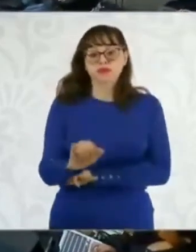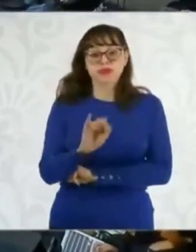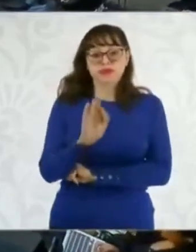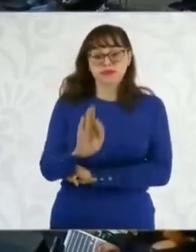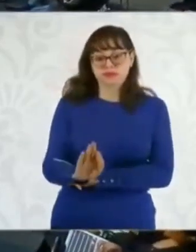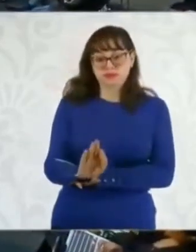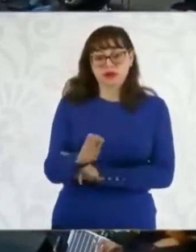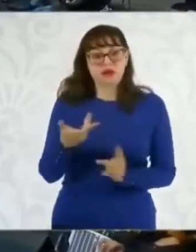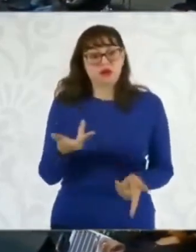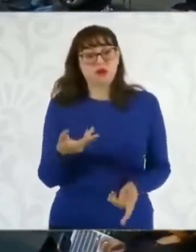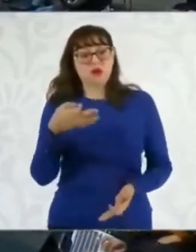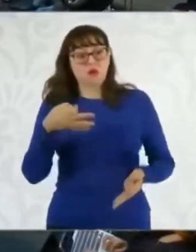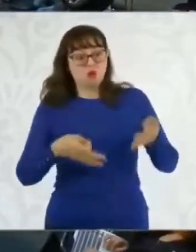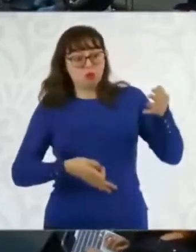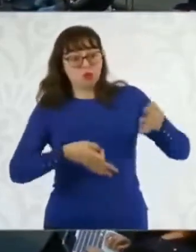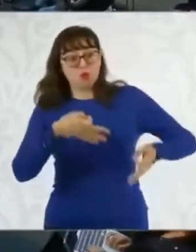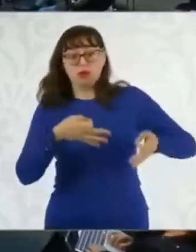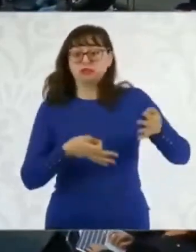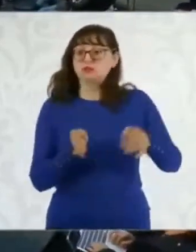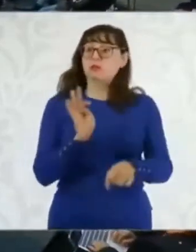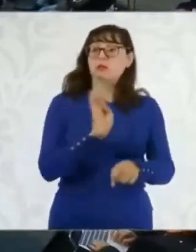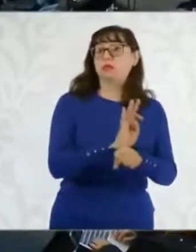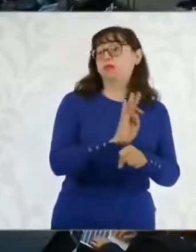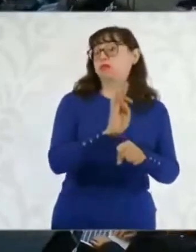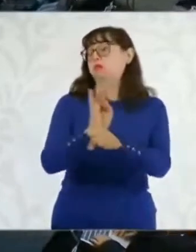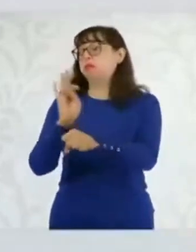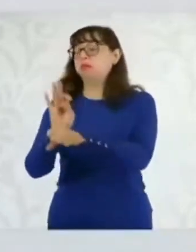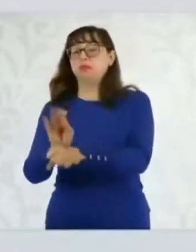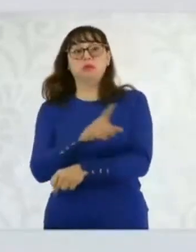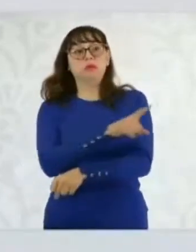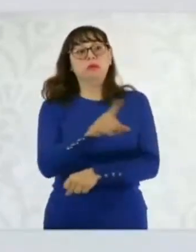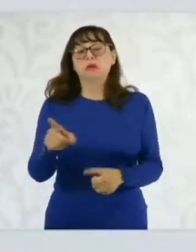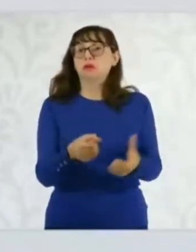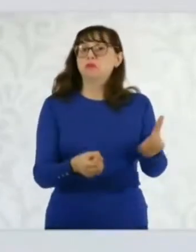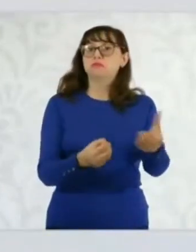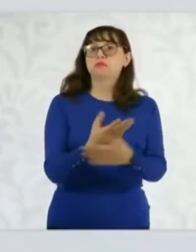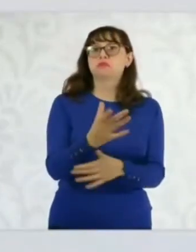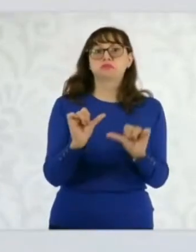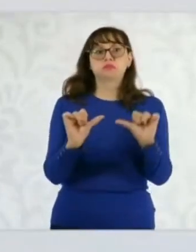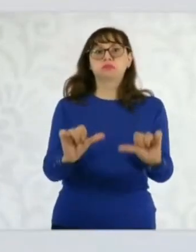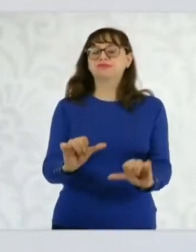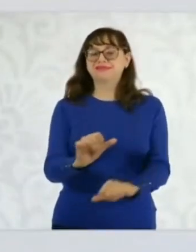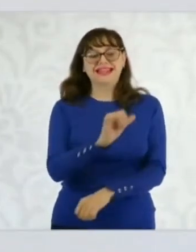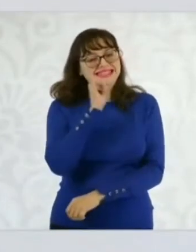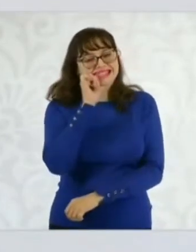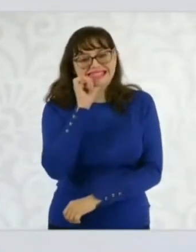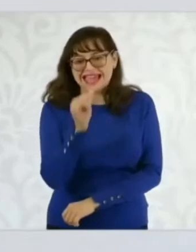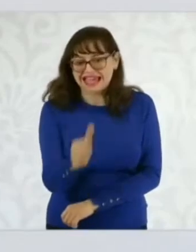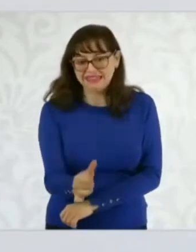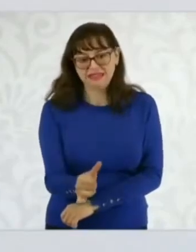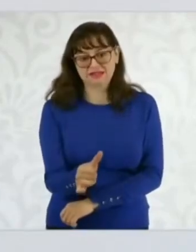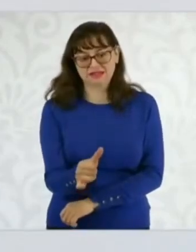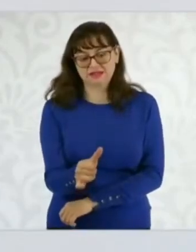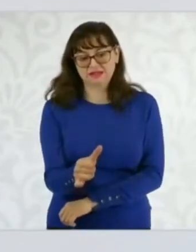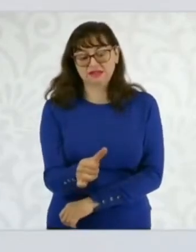ningún feminicida salga suelto. Recuerdo ahora un caso, aprovechando,